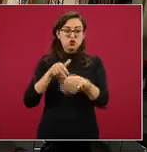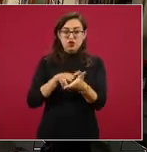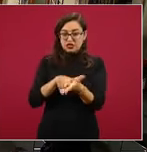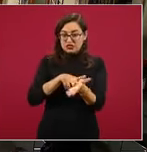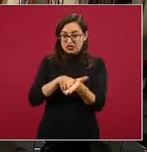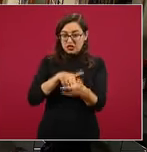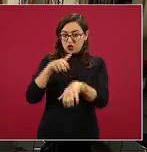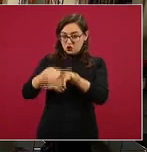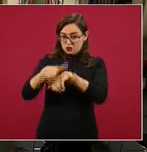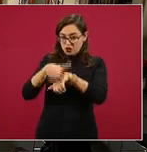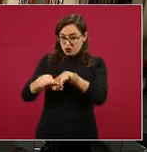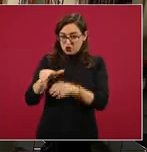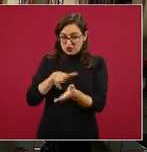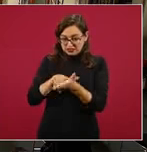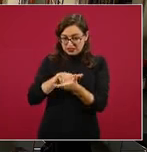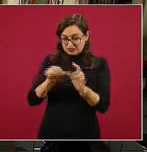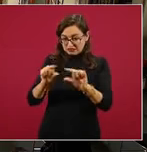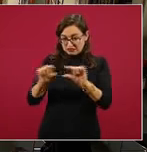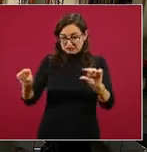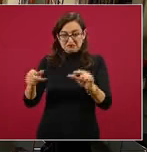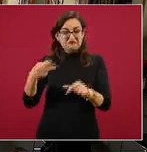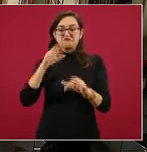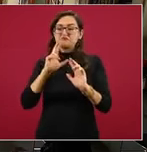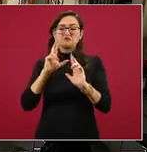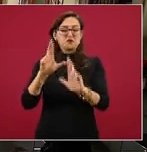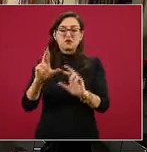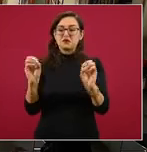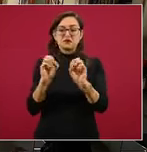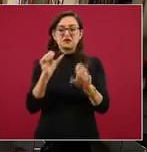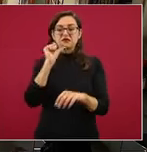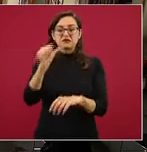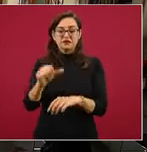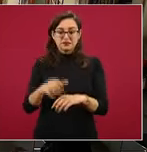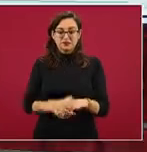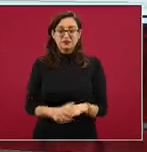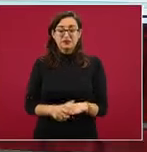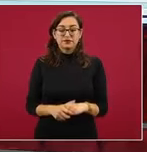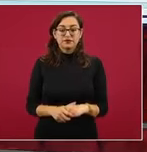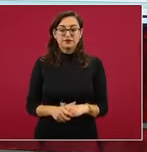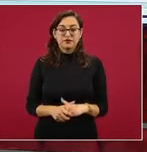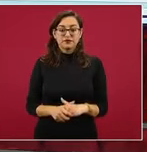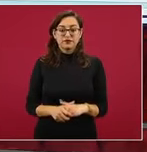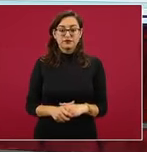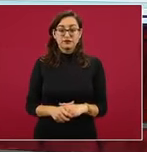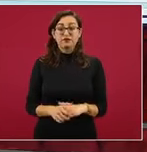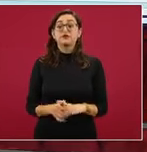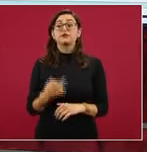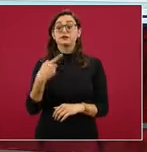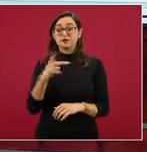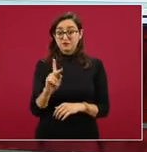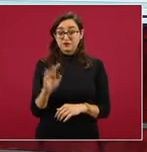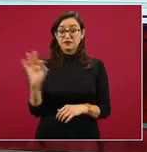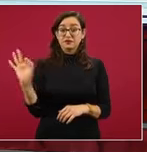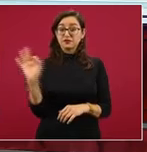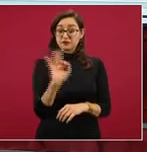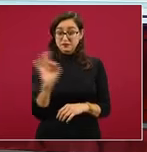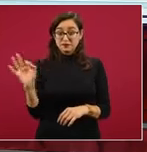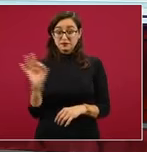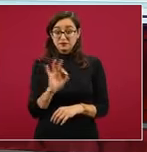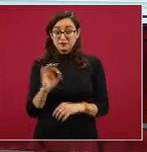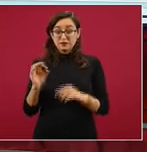de personas que no tendrán una posibilidad de resultado. De cualquier forma, en caso de que este número